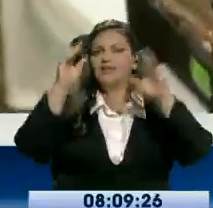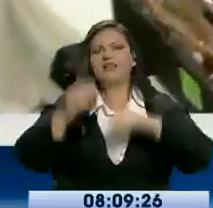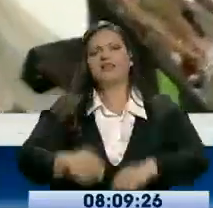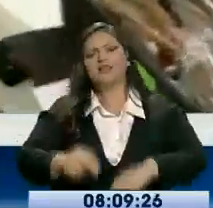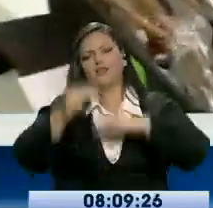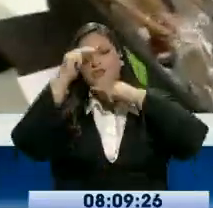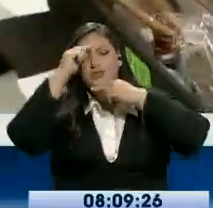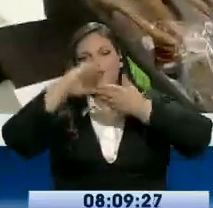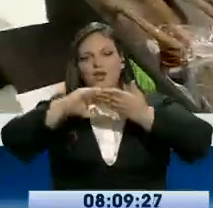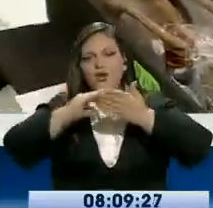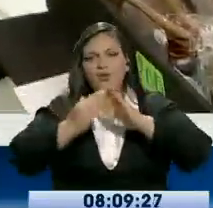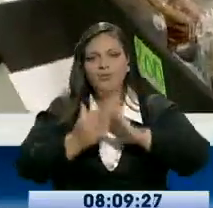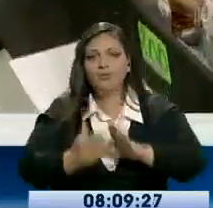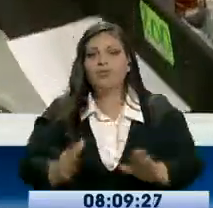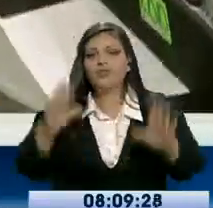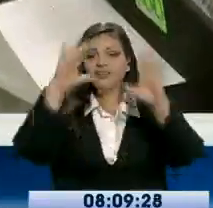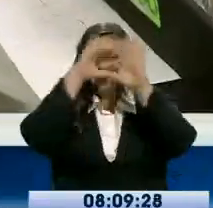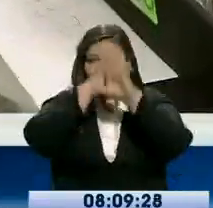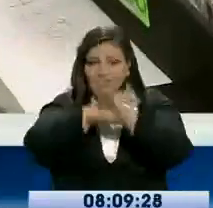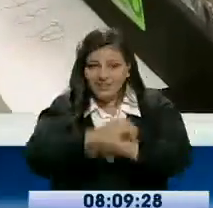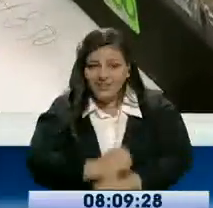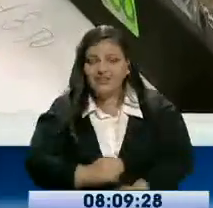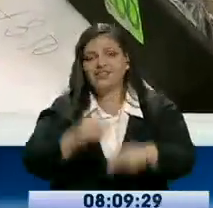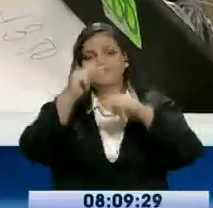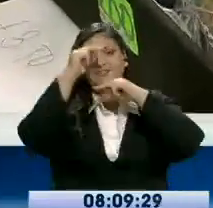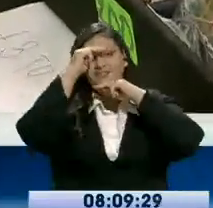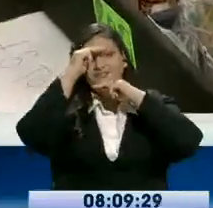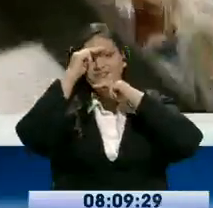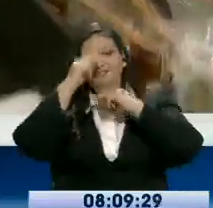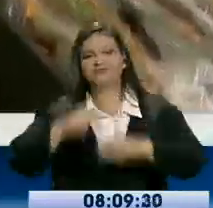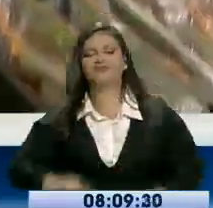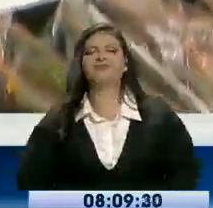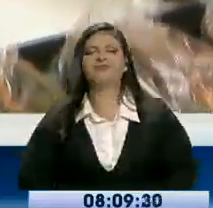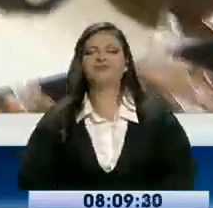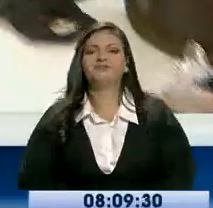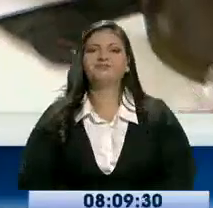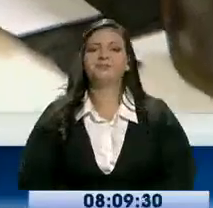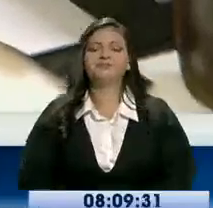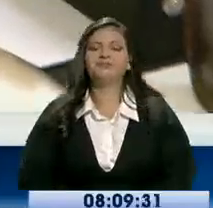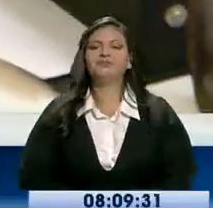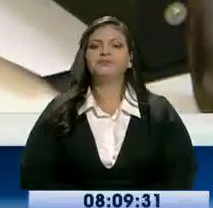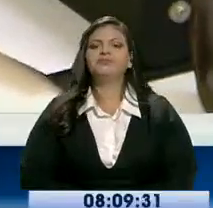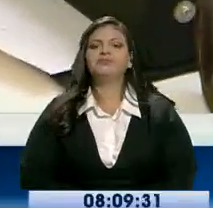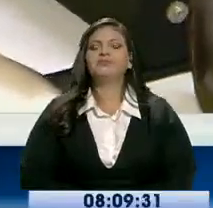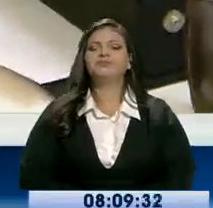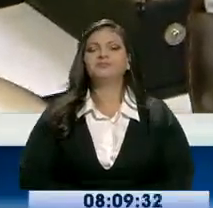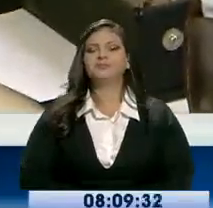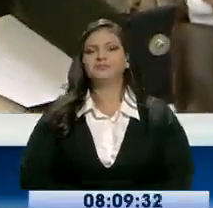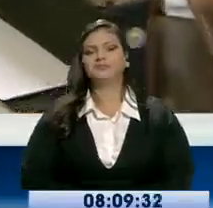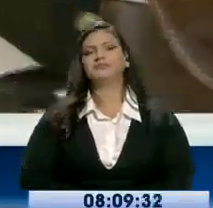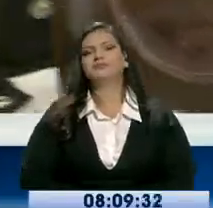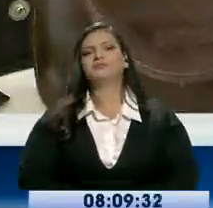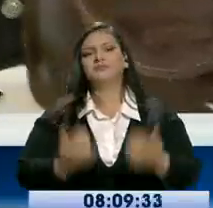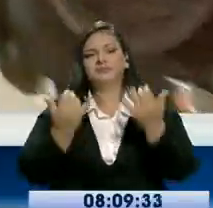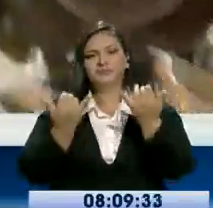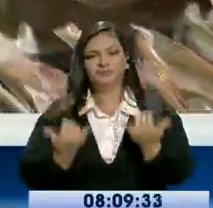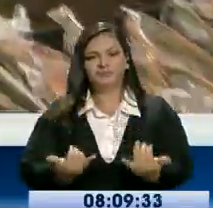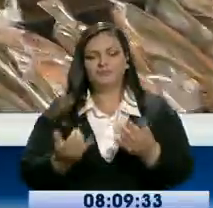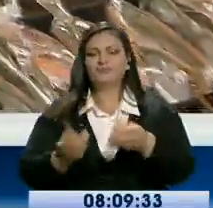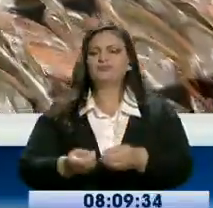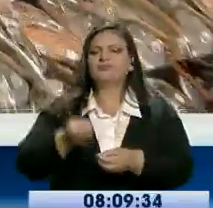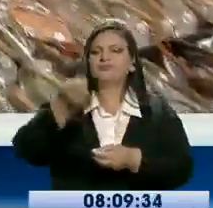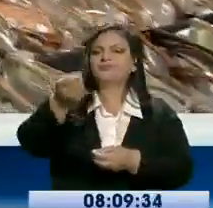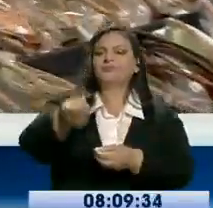esa amabilidad, a ese cariño que nos tienen, nosotros también hacemos esta entrega de lentes, que el día de hoy, como dije,